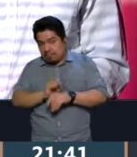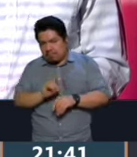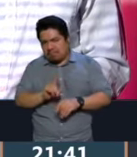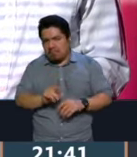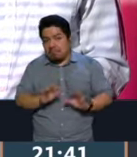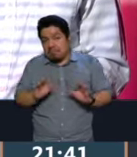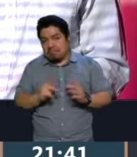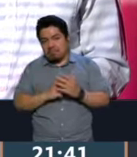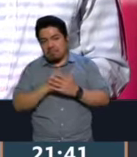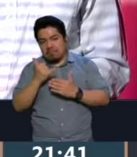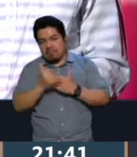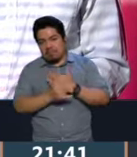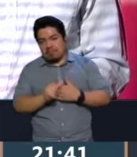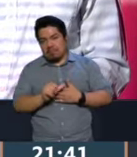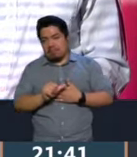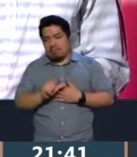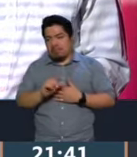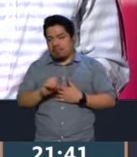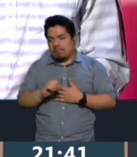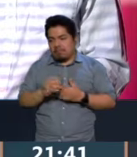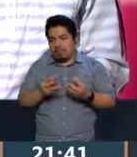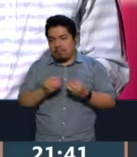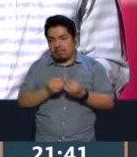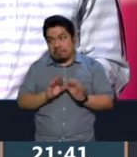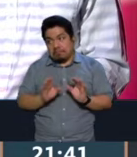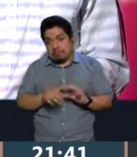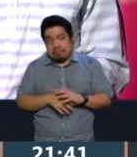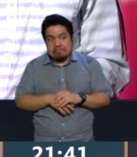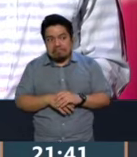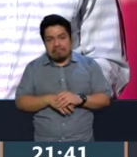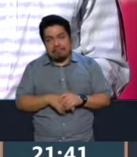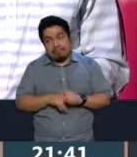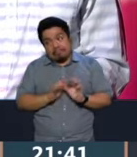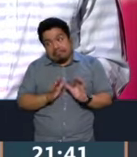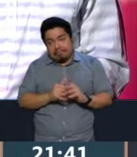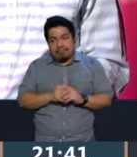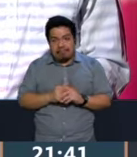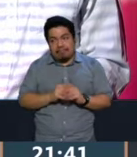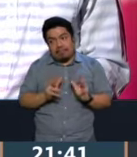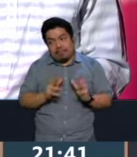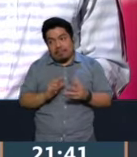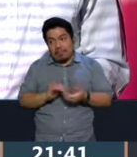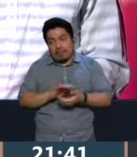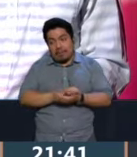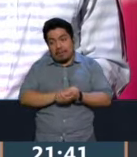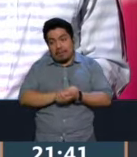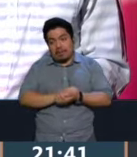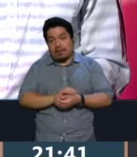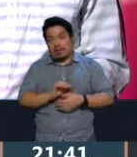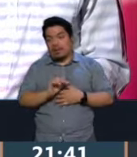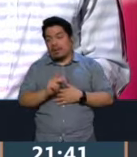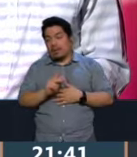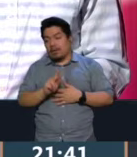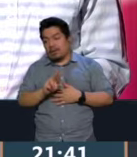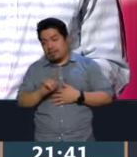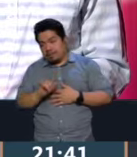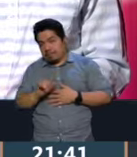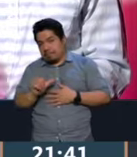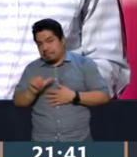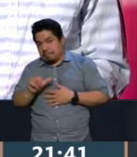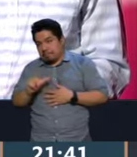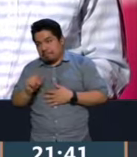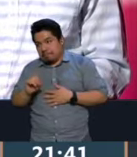solo proyecto con Alito ya de por sí es suficientemente. Es que justo eso, vamos en una alianza con el PRI, no con Alito. El PRI de Alito, el